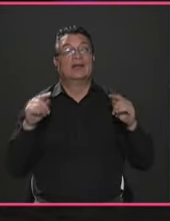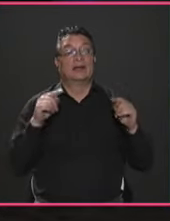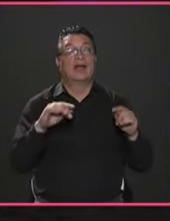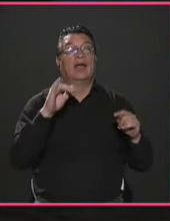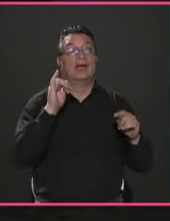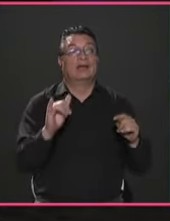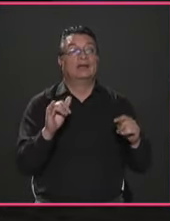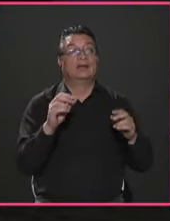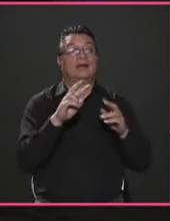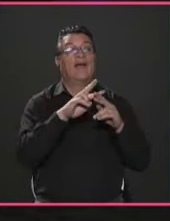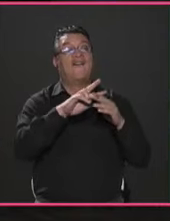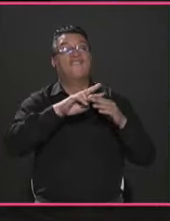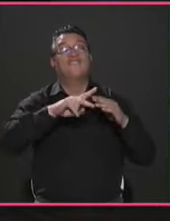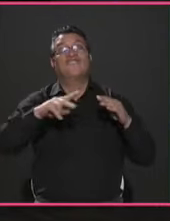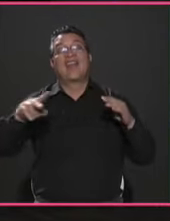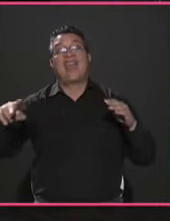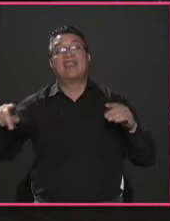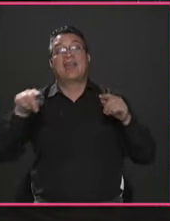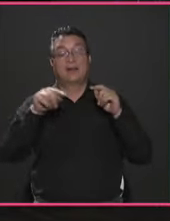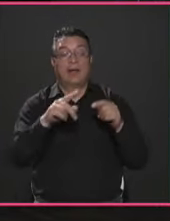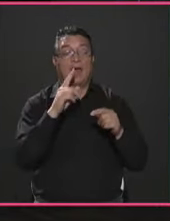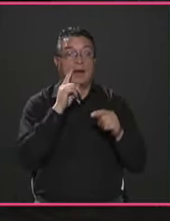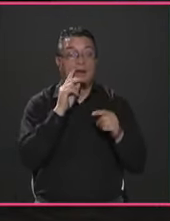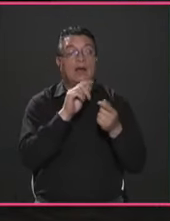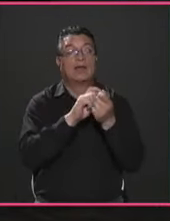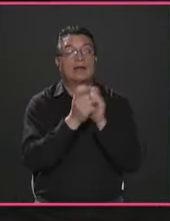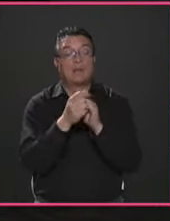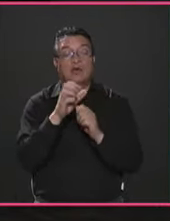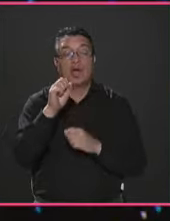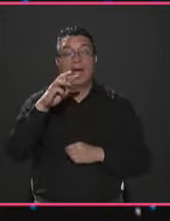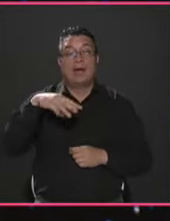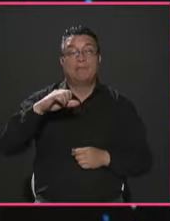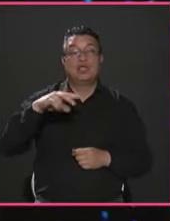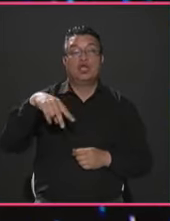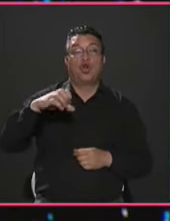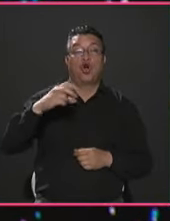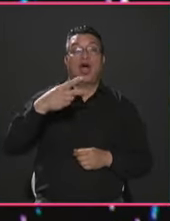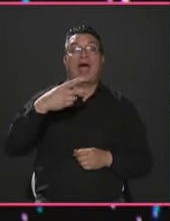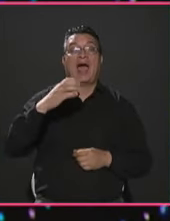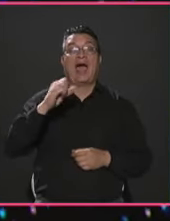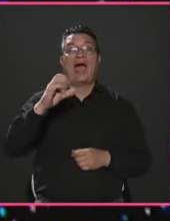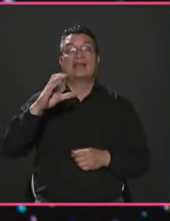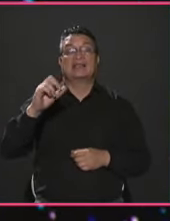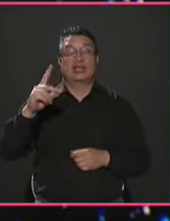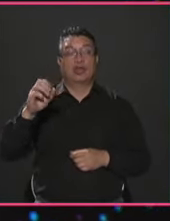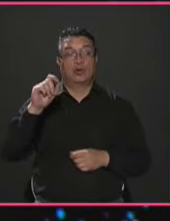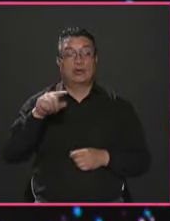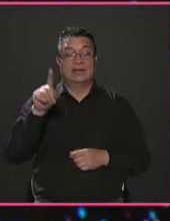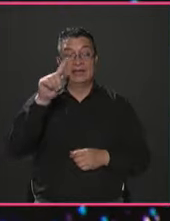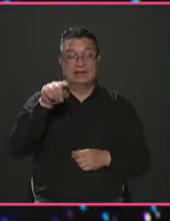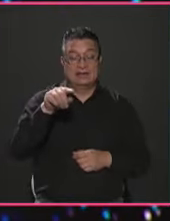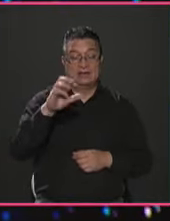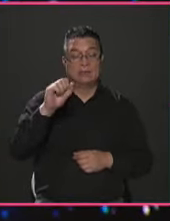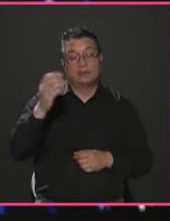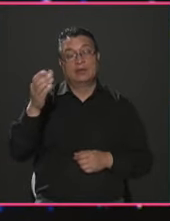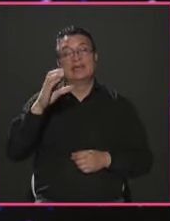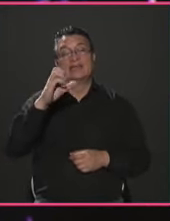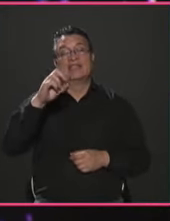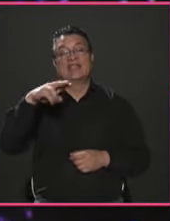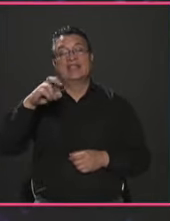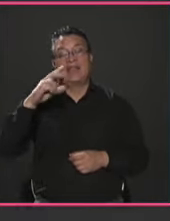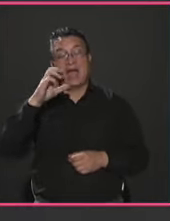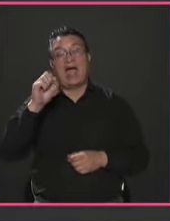y la variante lo que lo que produce esto produce un cambio de un aminoácido de una s por una alanina de una serina por una